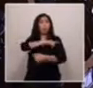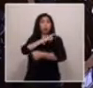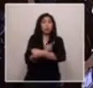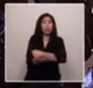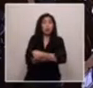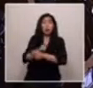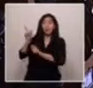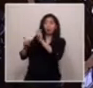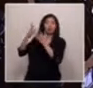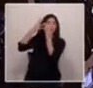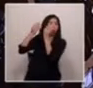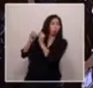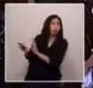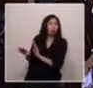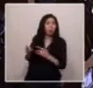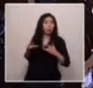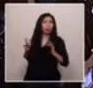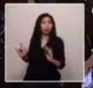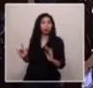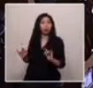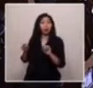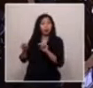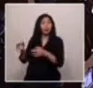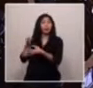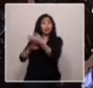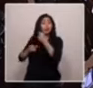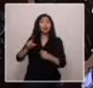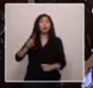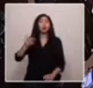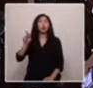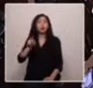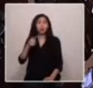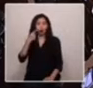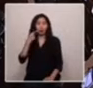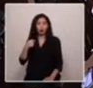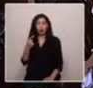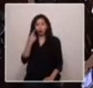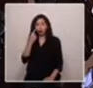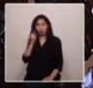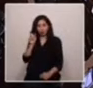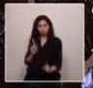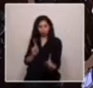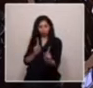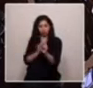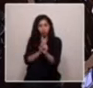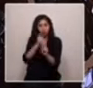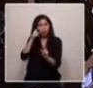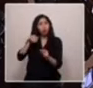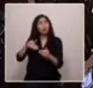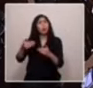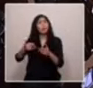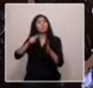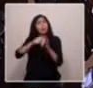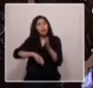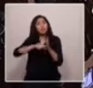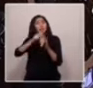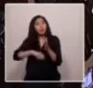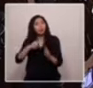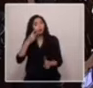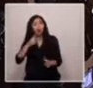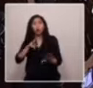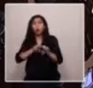gente. Eso me decía don Luis en Cochamó el día que lo conocí, pero que luego de muchos meses y de muchas muestras de compromiso